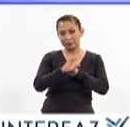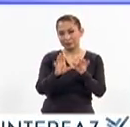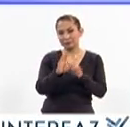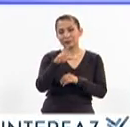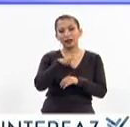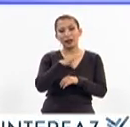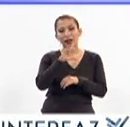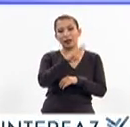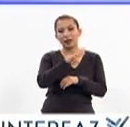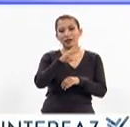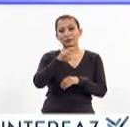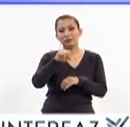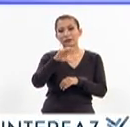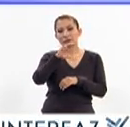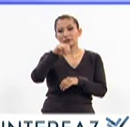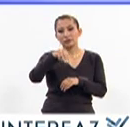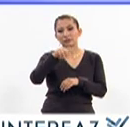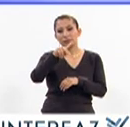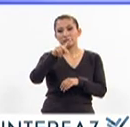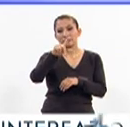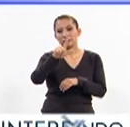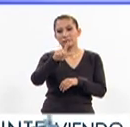de internet, es